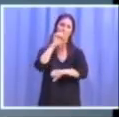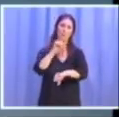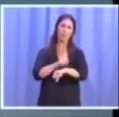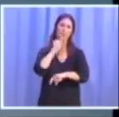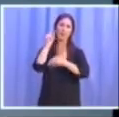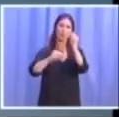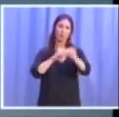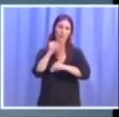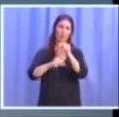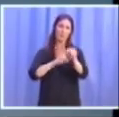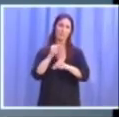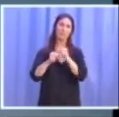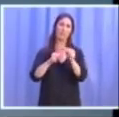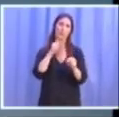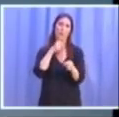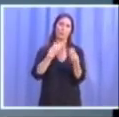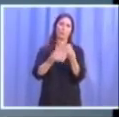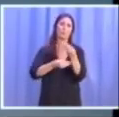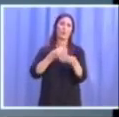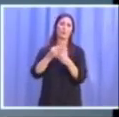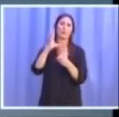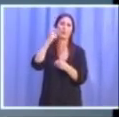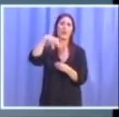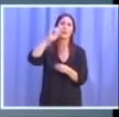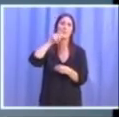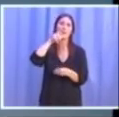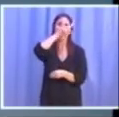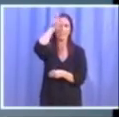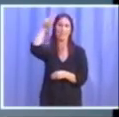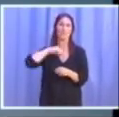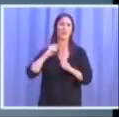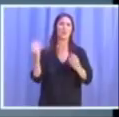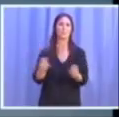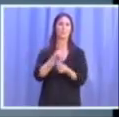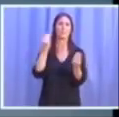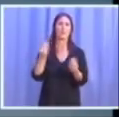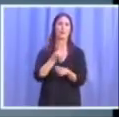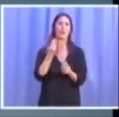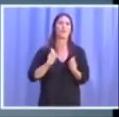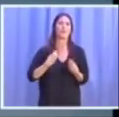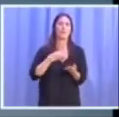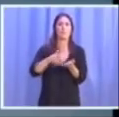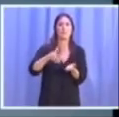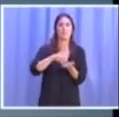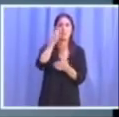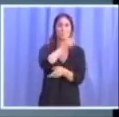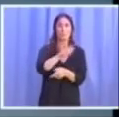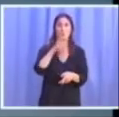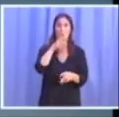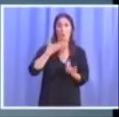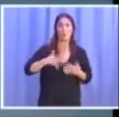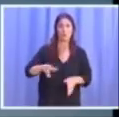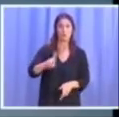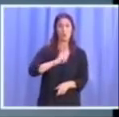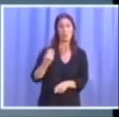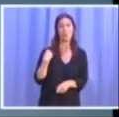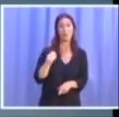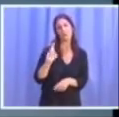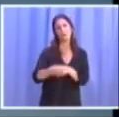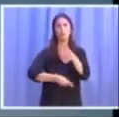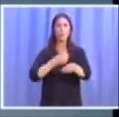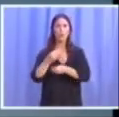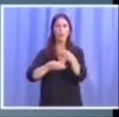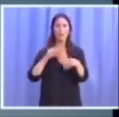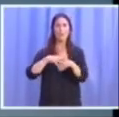la contaminación, como está haciendo Manuela Carmena en Madrid, que ha mejorado ya la vida de millones de personas. Cuando nuestros hijos nos pregunten qué hicimos para